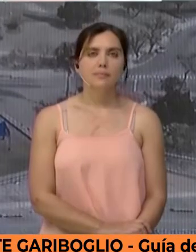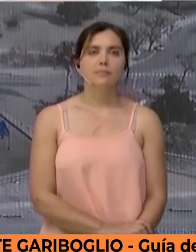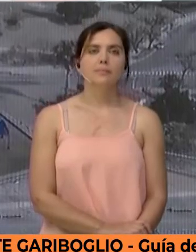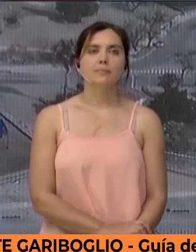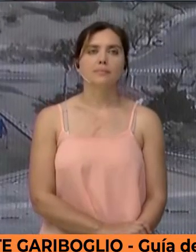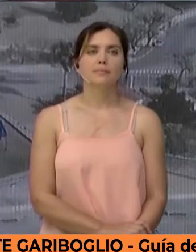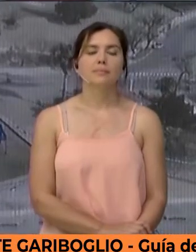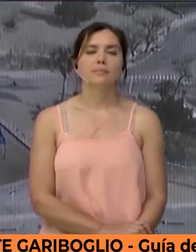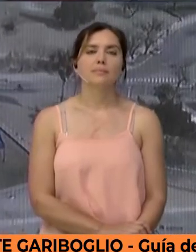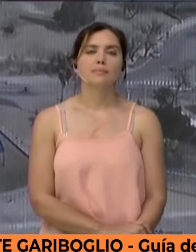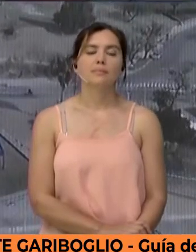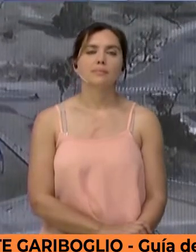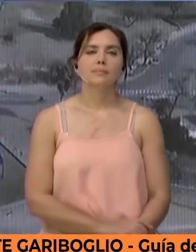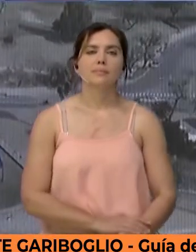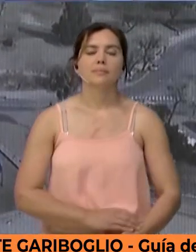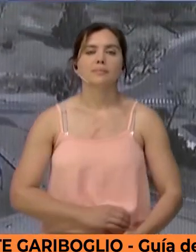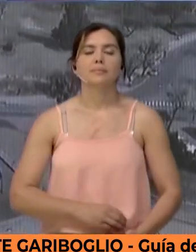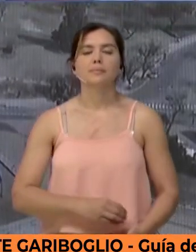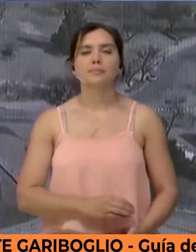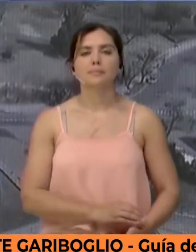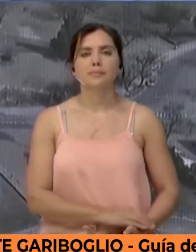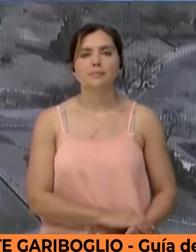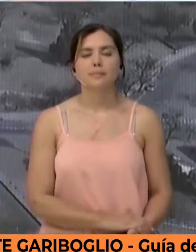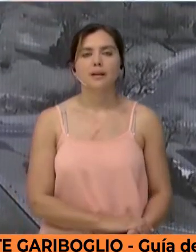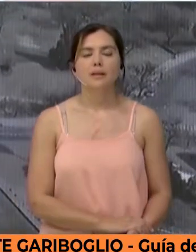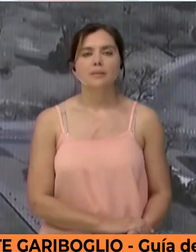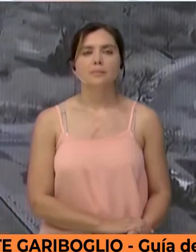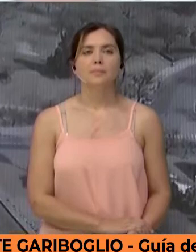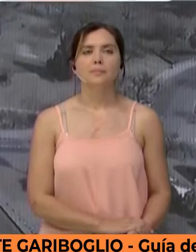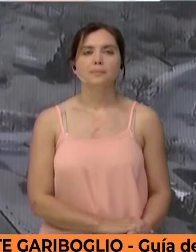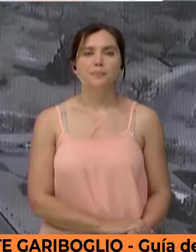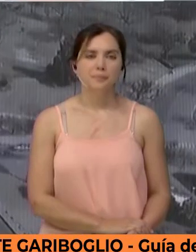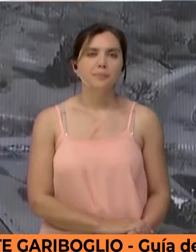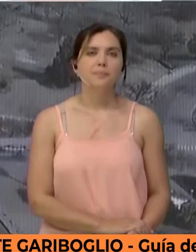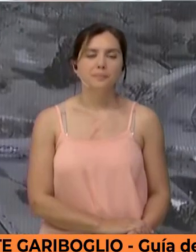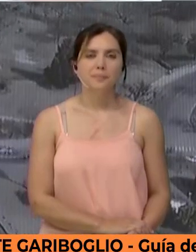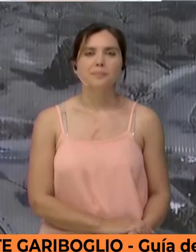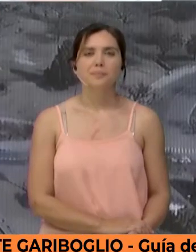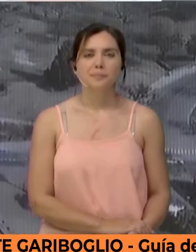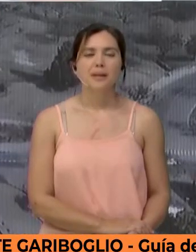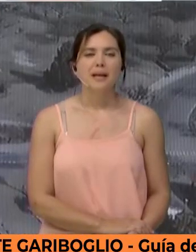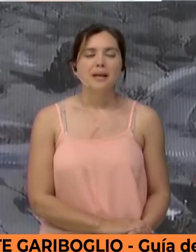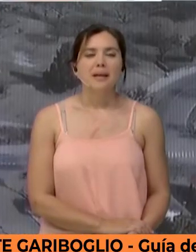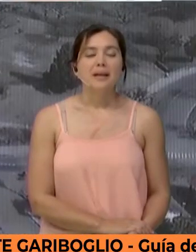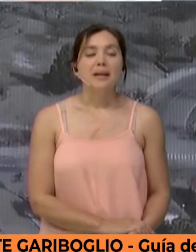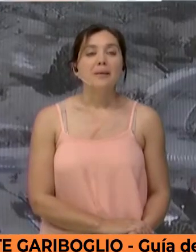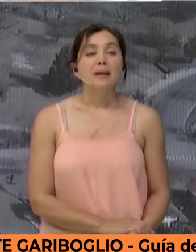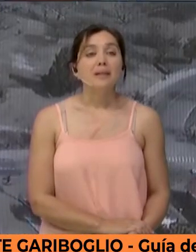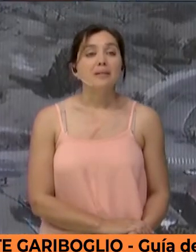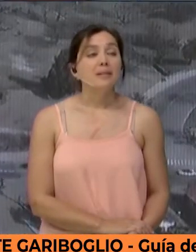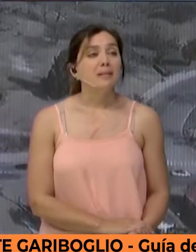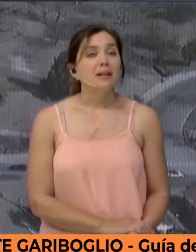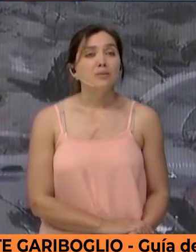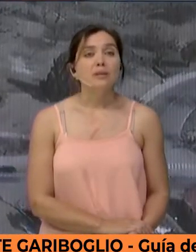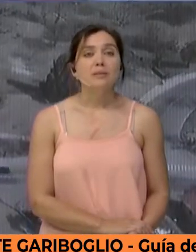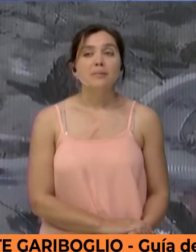para siempre un lugar de conservación, un lugar, un área protegida. Así que, bien, más no se puede pedir. La verdad